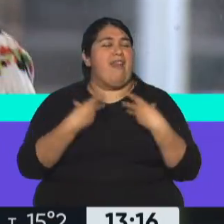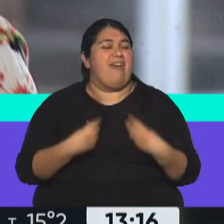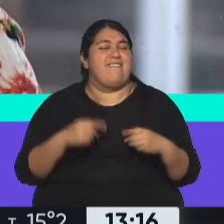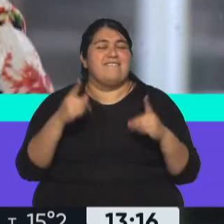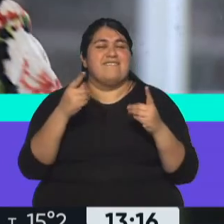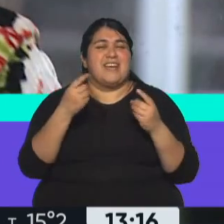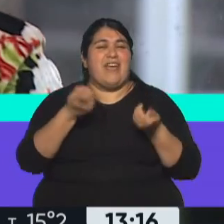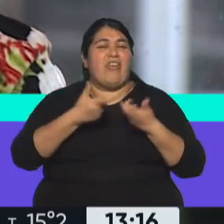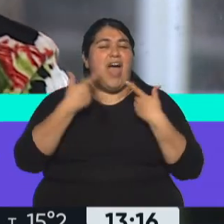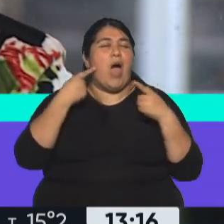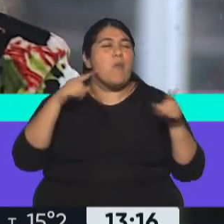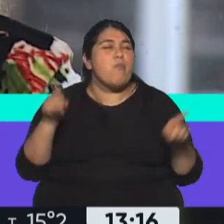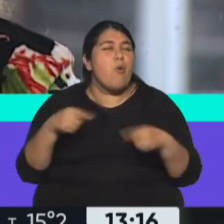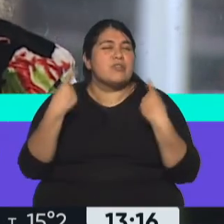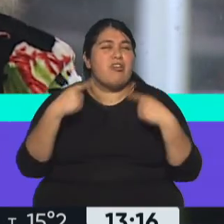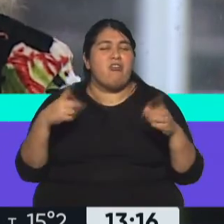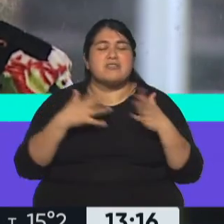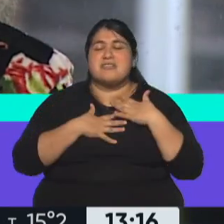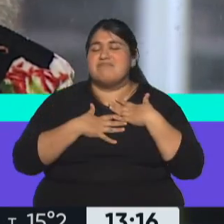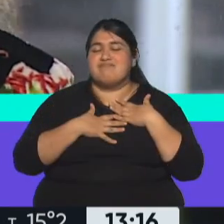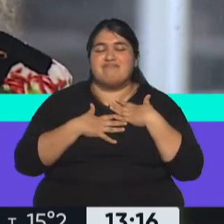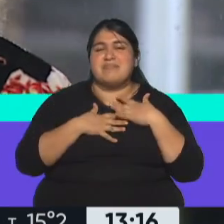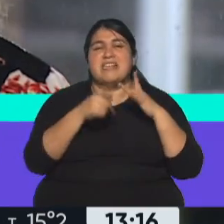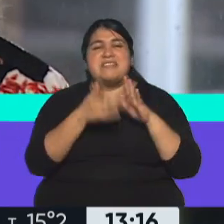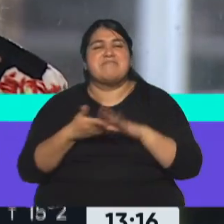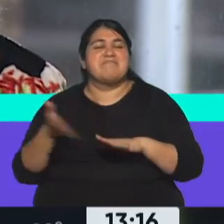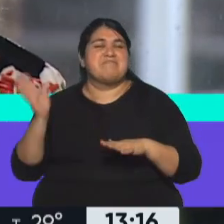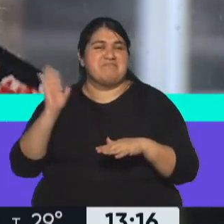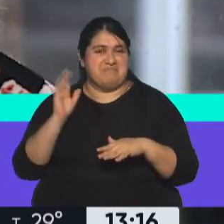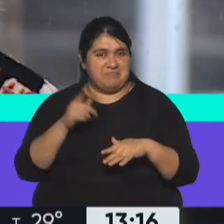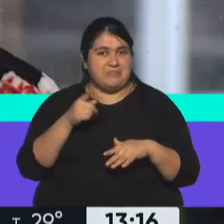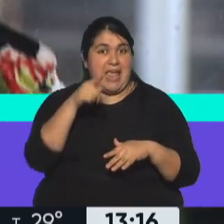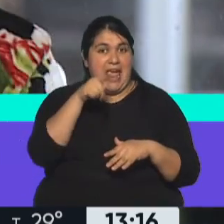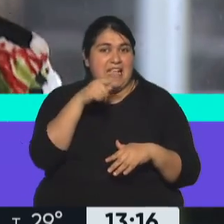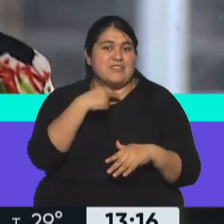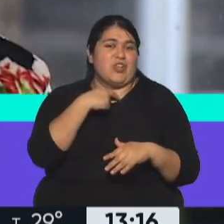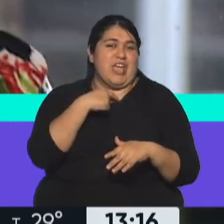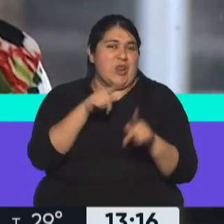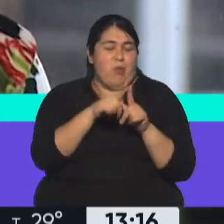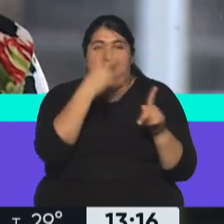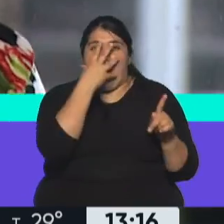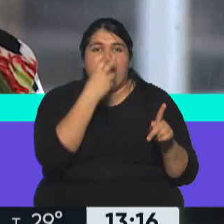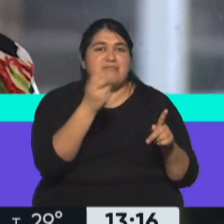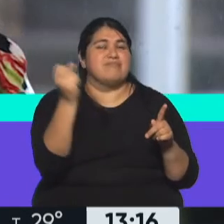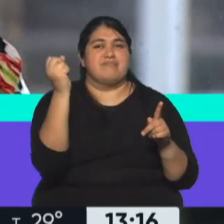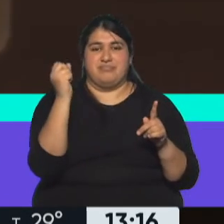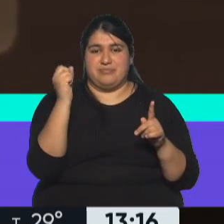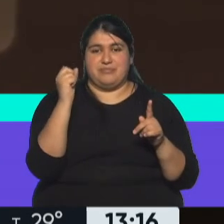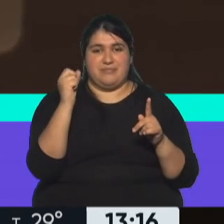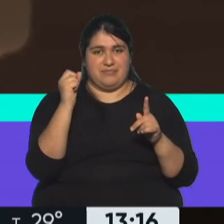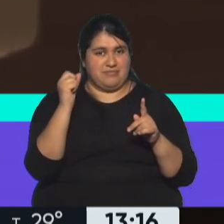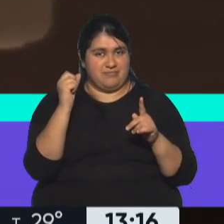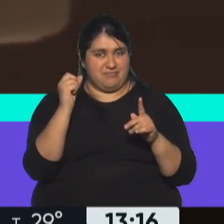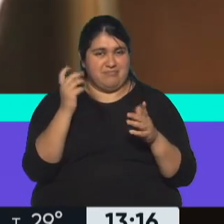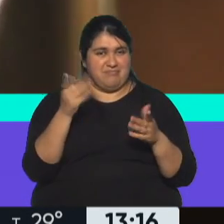allá de las canciones, como eso que uno desea cuando uno va a ver un espectáculo o cuando uno está buscando o encuentra